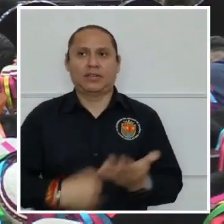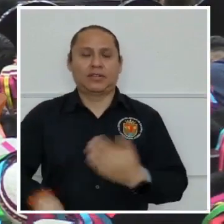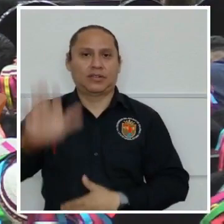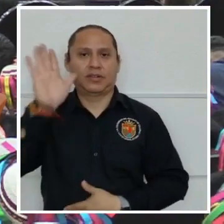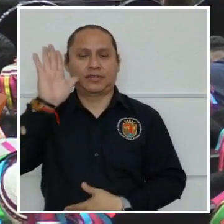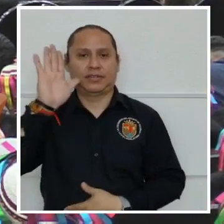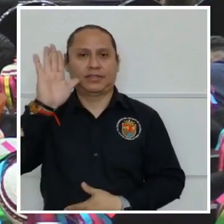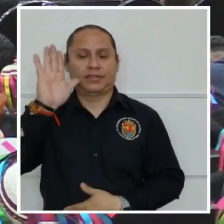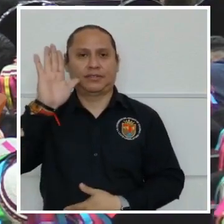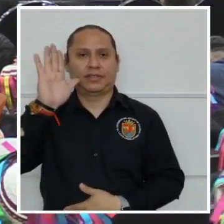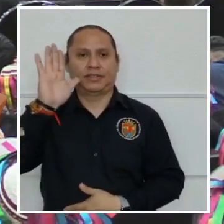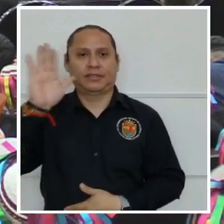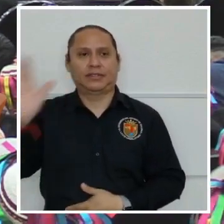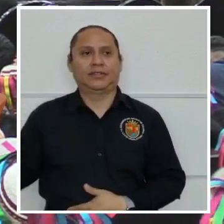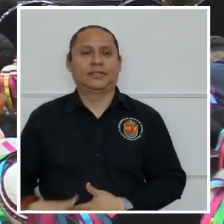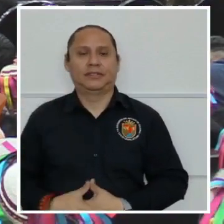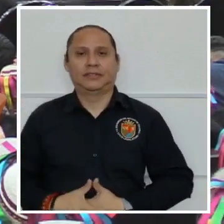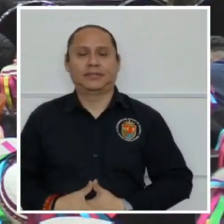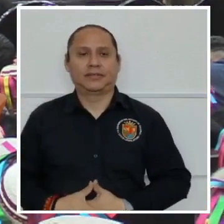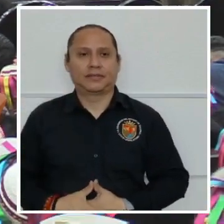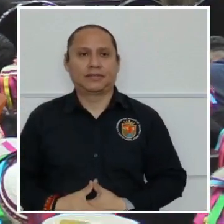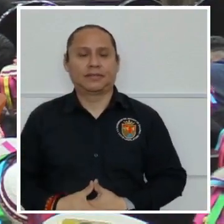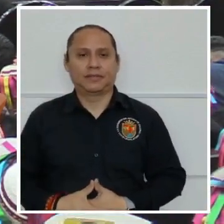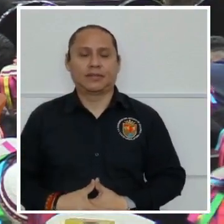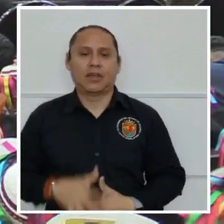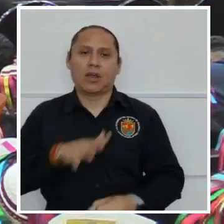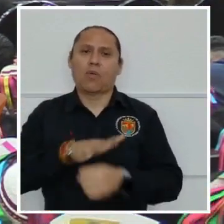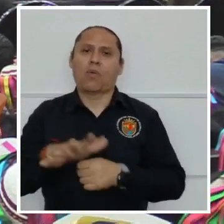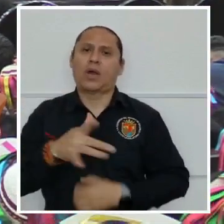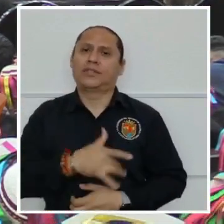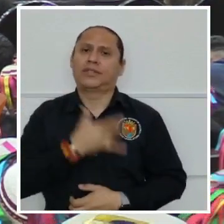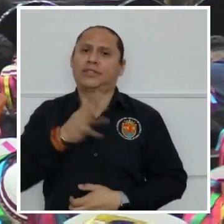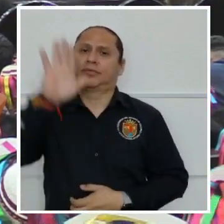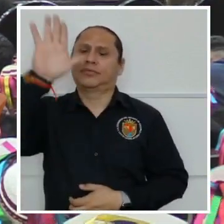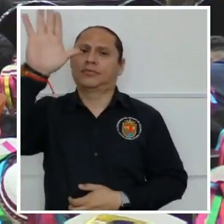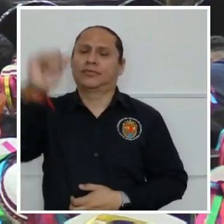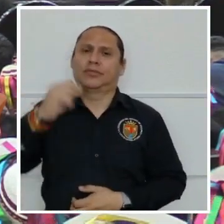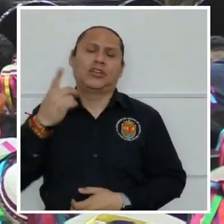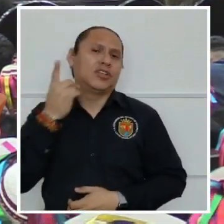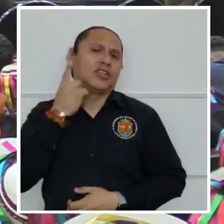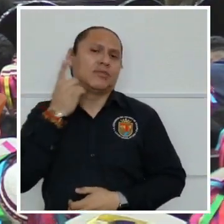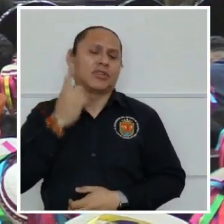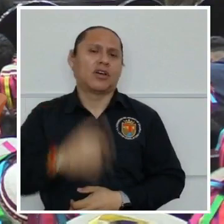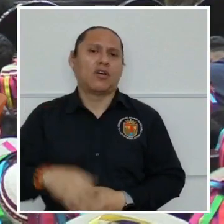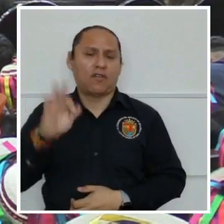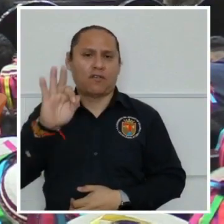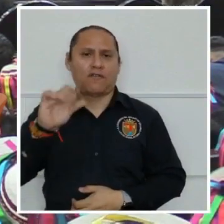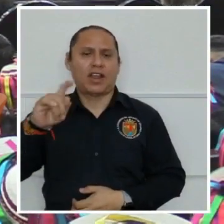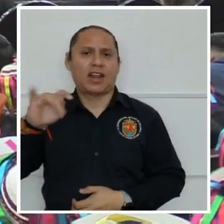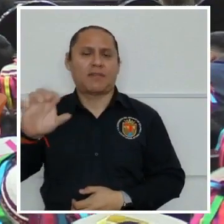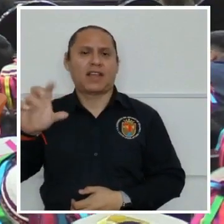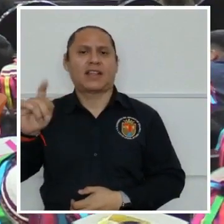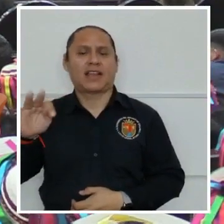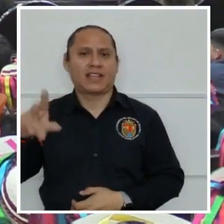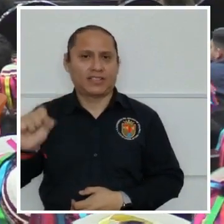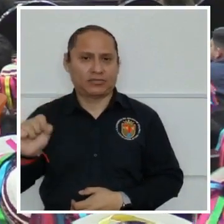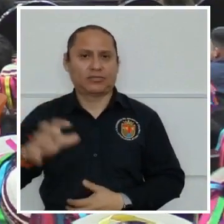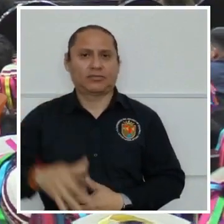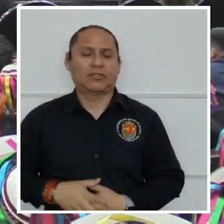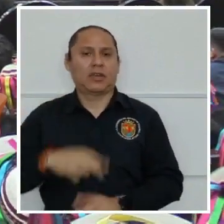manifestarlo en este momento levantando la mano. ¿En qué sentido su participación, diputado Felipe de Jesús Granda